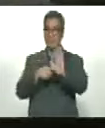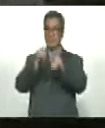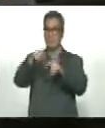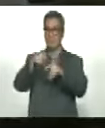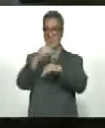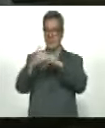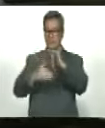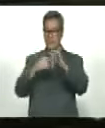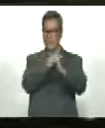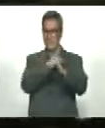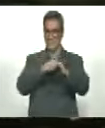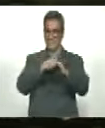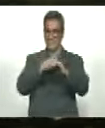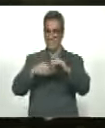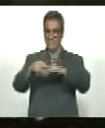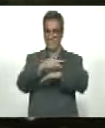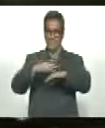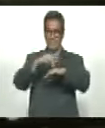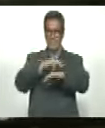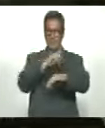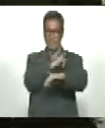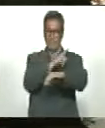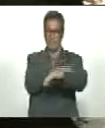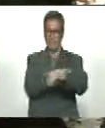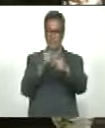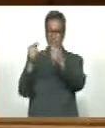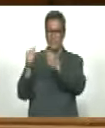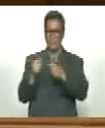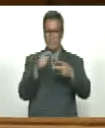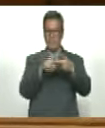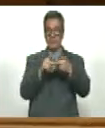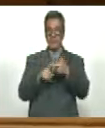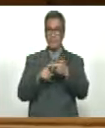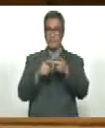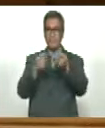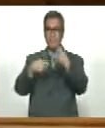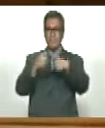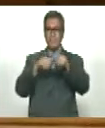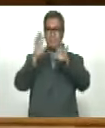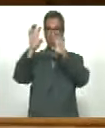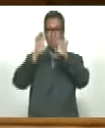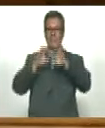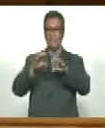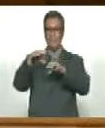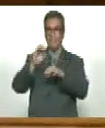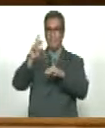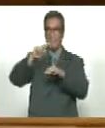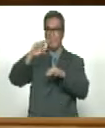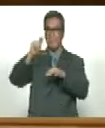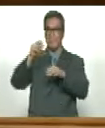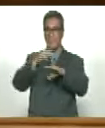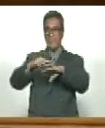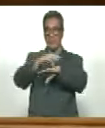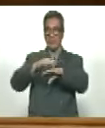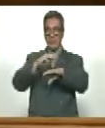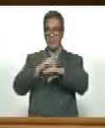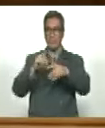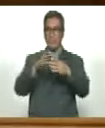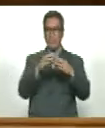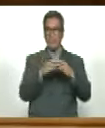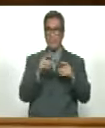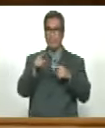a los viceministros del Ministerio del Poder Popular para la Economía, Finanzas y Comercio Exterior. Cristian Hernández, viceministro de Hacienda.